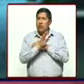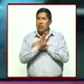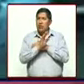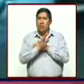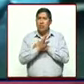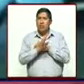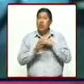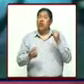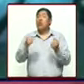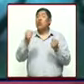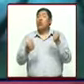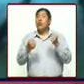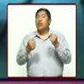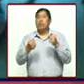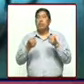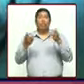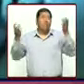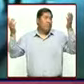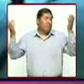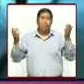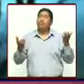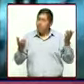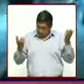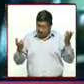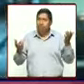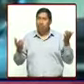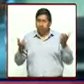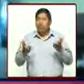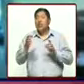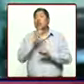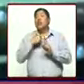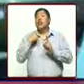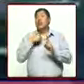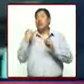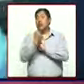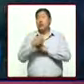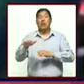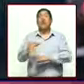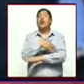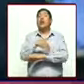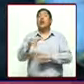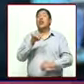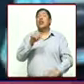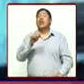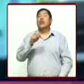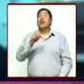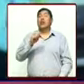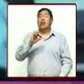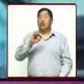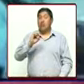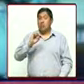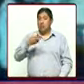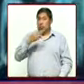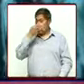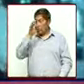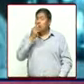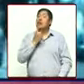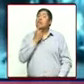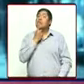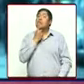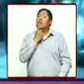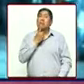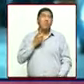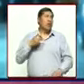el chofer nos dice que no tienen paso para poder ingresar. Es la situación que tenemos en la calle Yanacocha. Los vehículos que llegan desde el